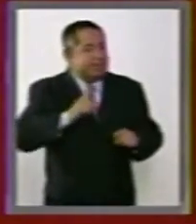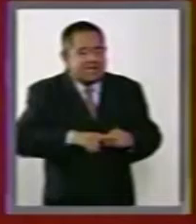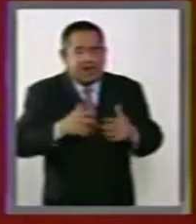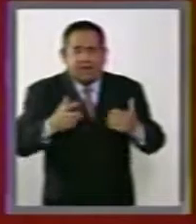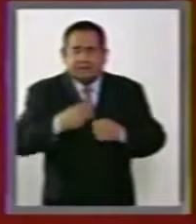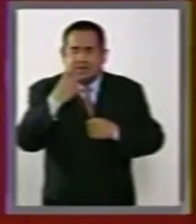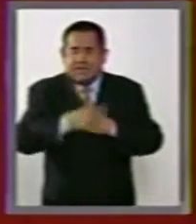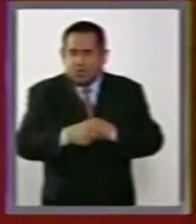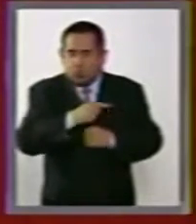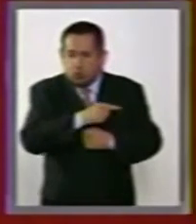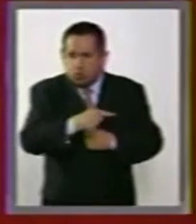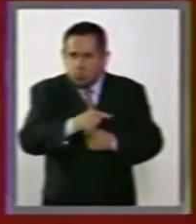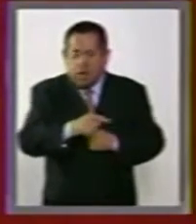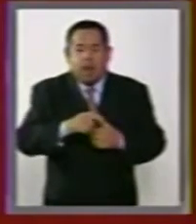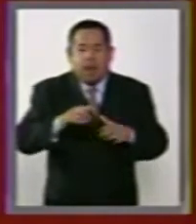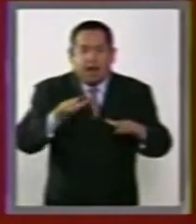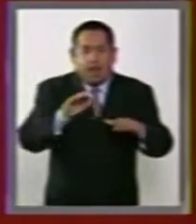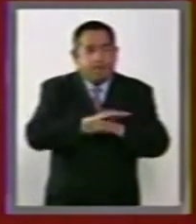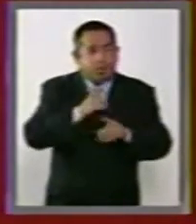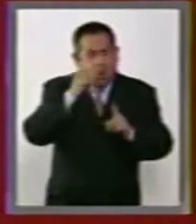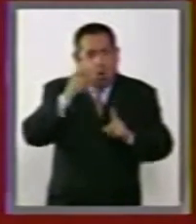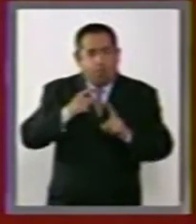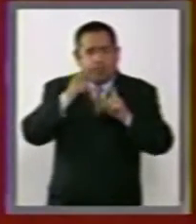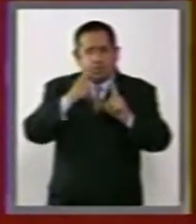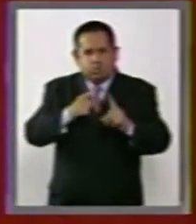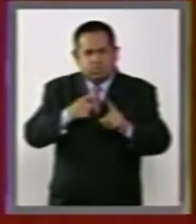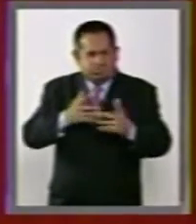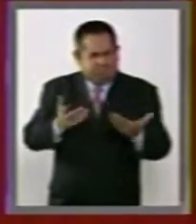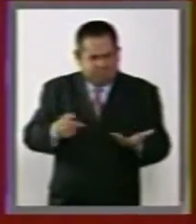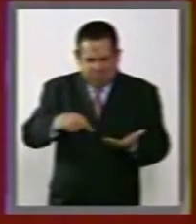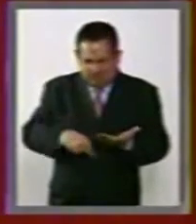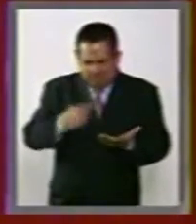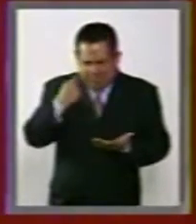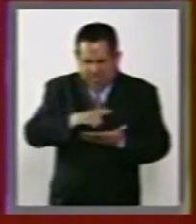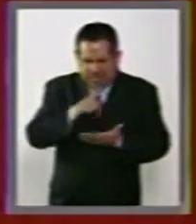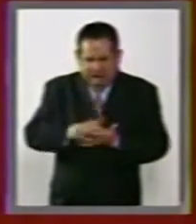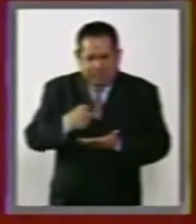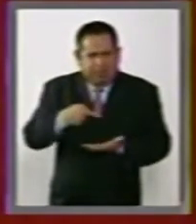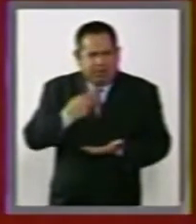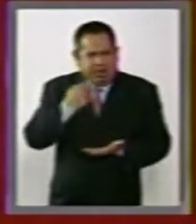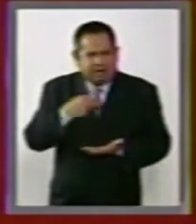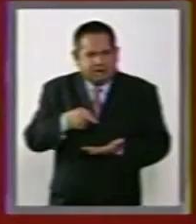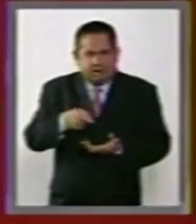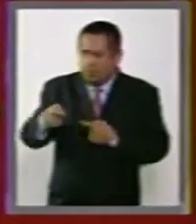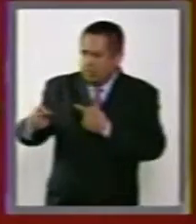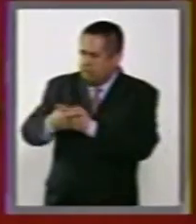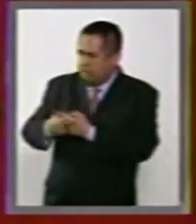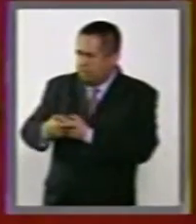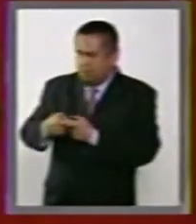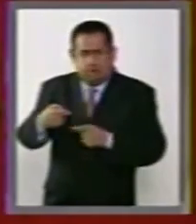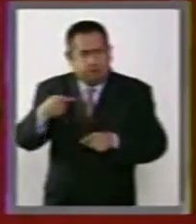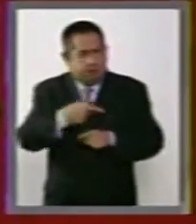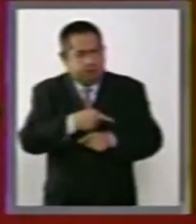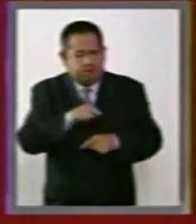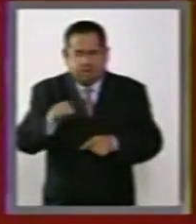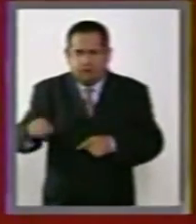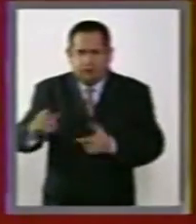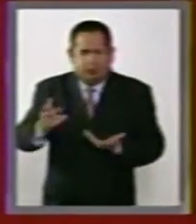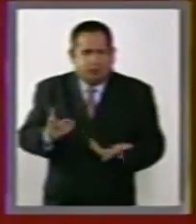delitos, cambiando los objetivos para los que fue creada esta ley por el Senado de la